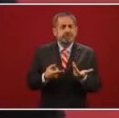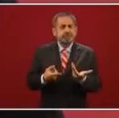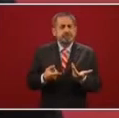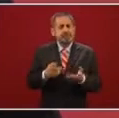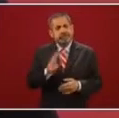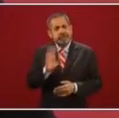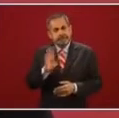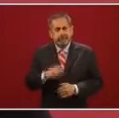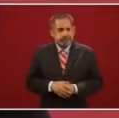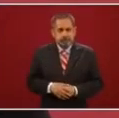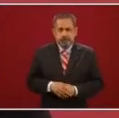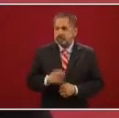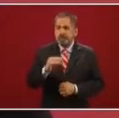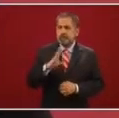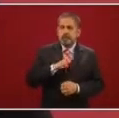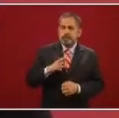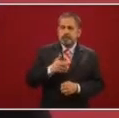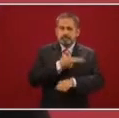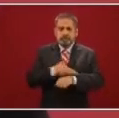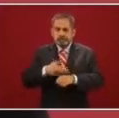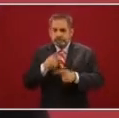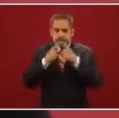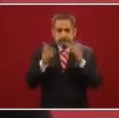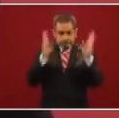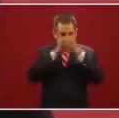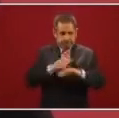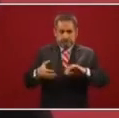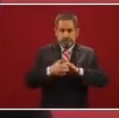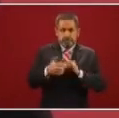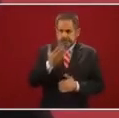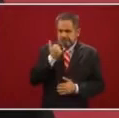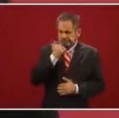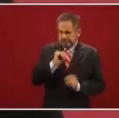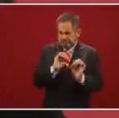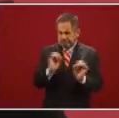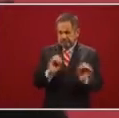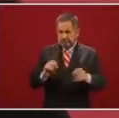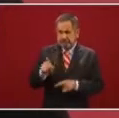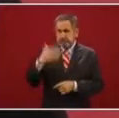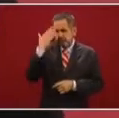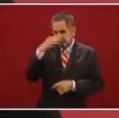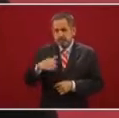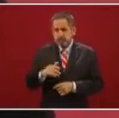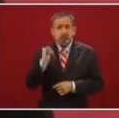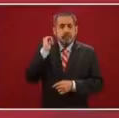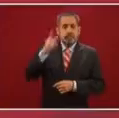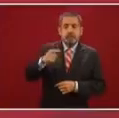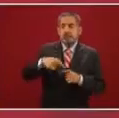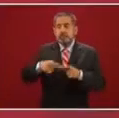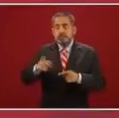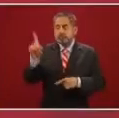circulando. No hubo proceso conciliatorio, como usted sabe, cuando se recibe una o está por emitir